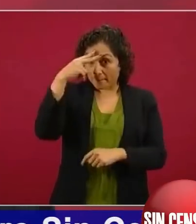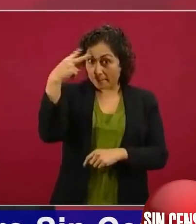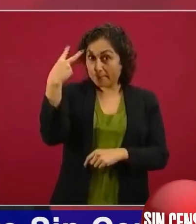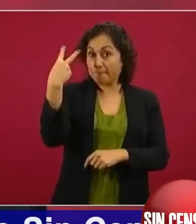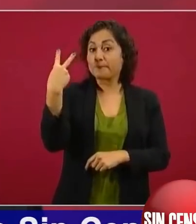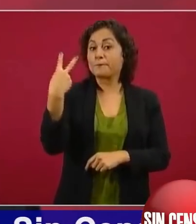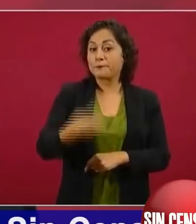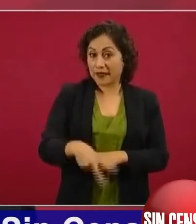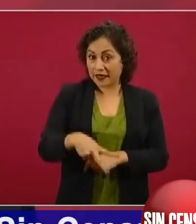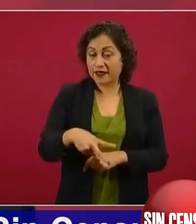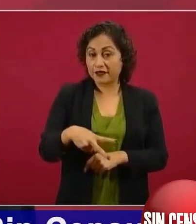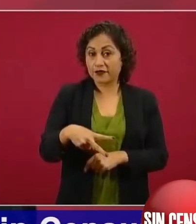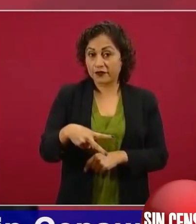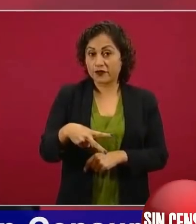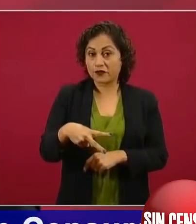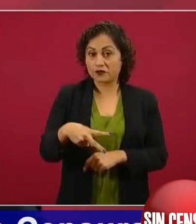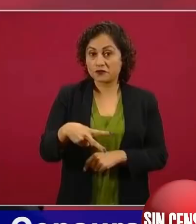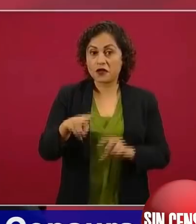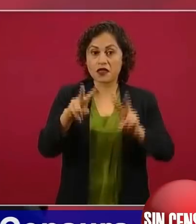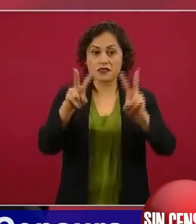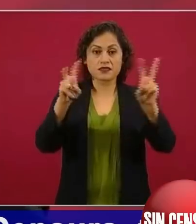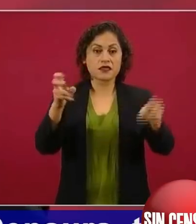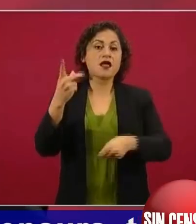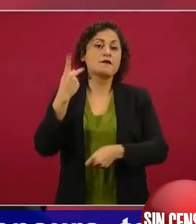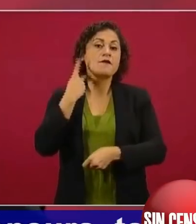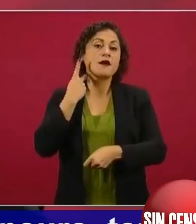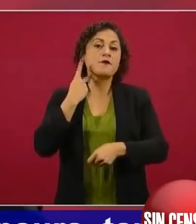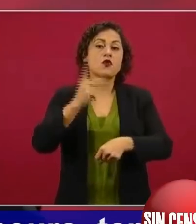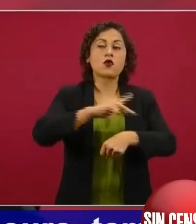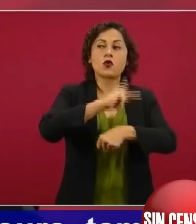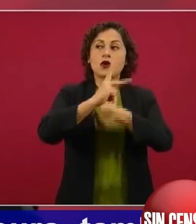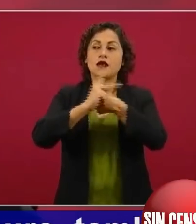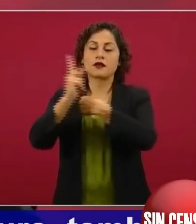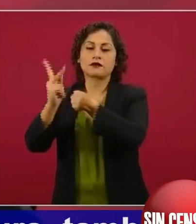una política de cooperación